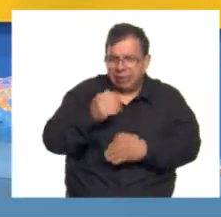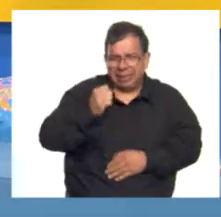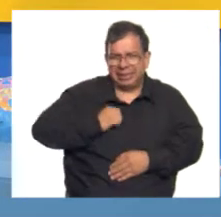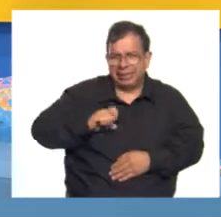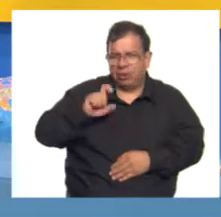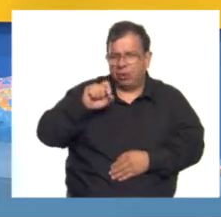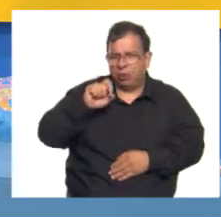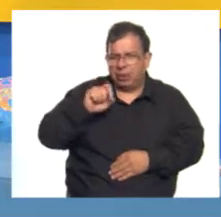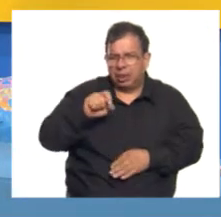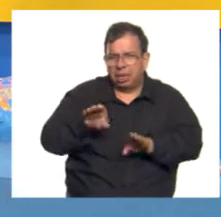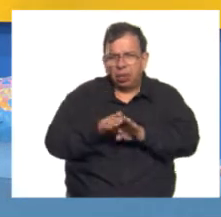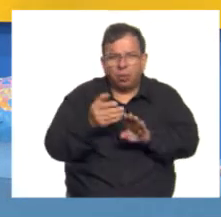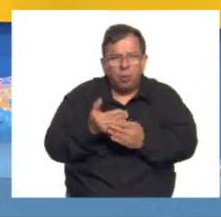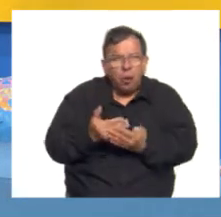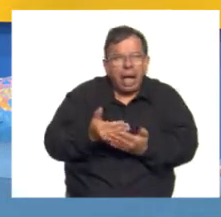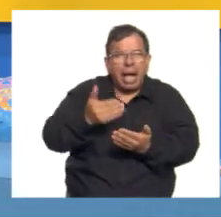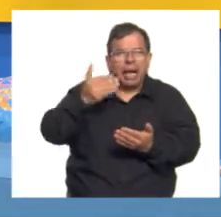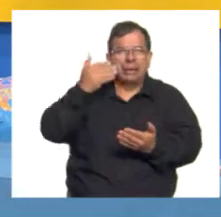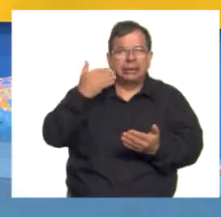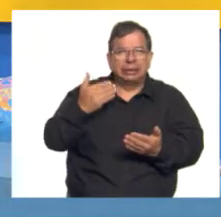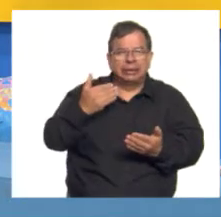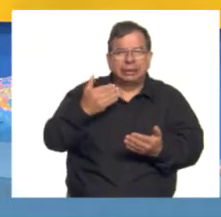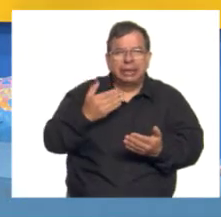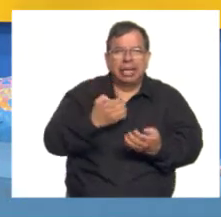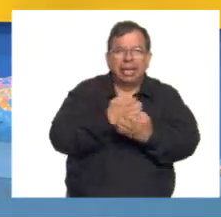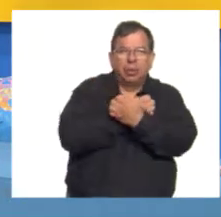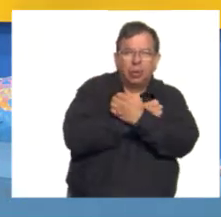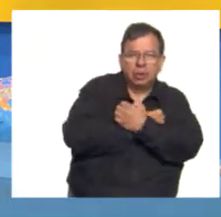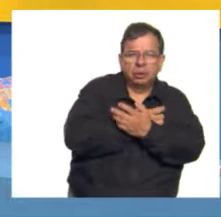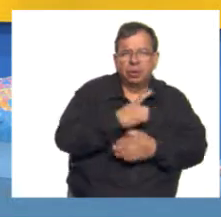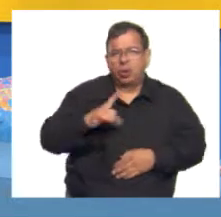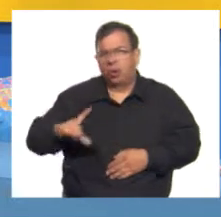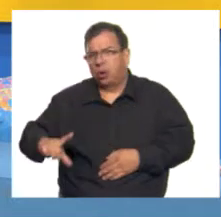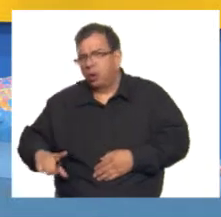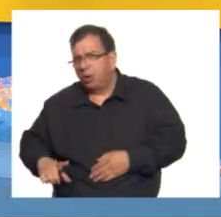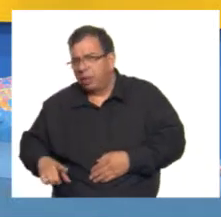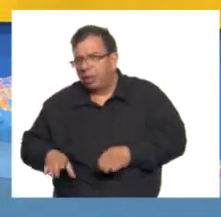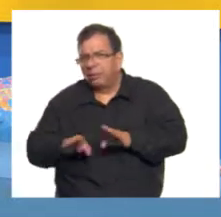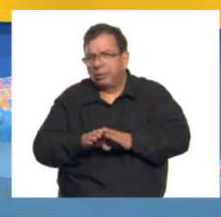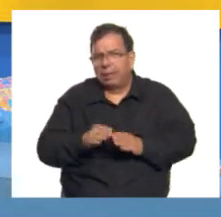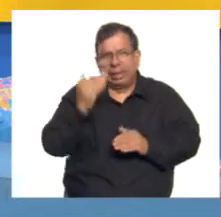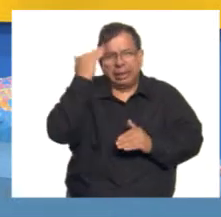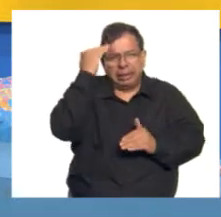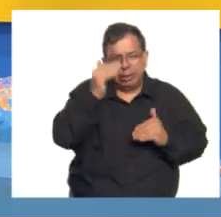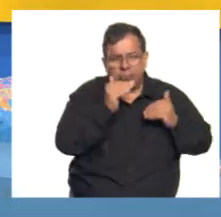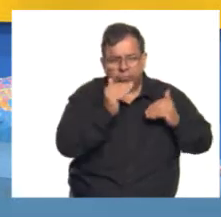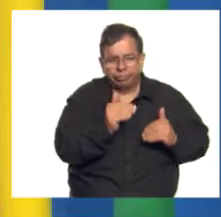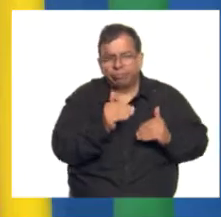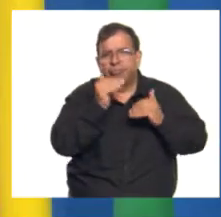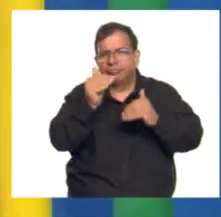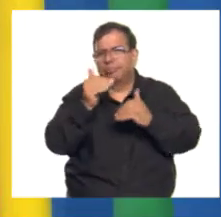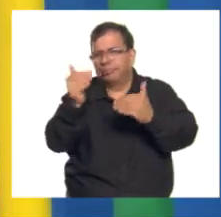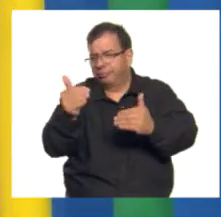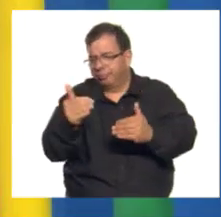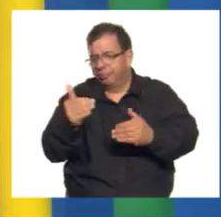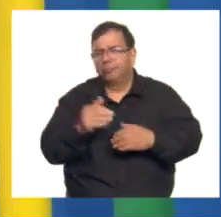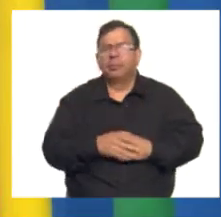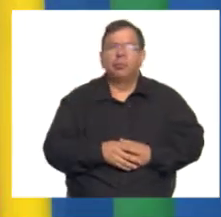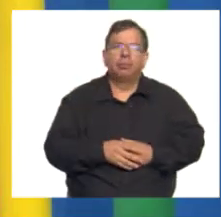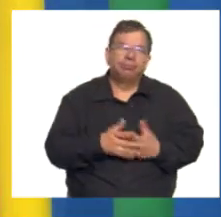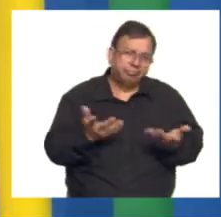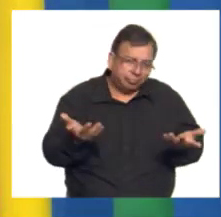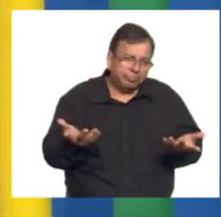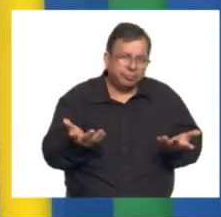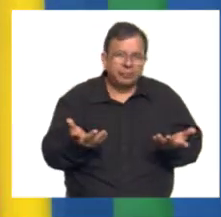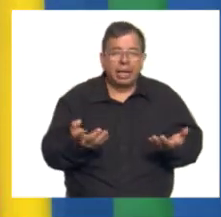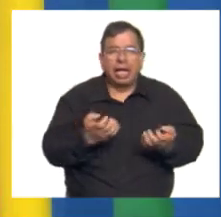que existía entre la educación y el gobierno, dependiendo de la época en la que nos encontráramos. Por supuesto,